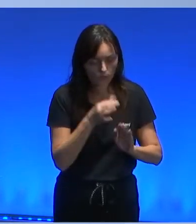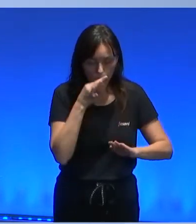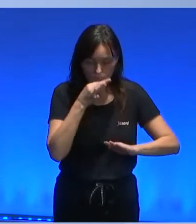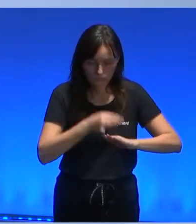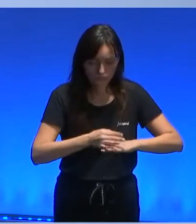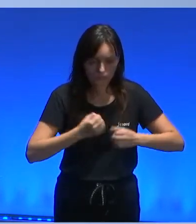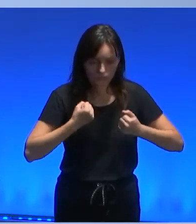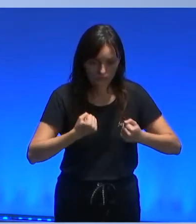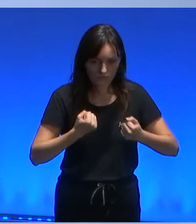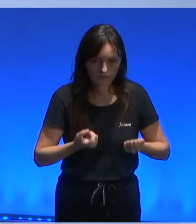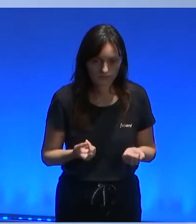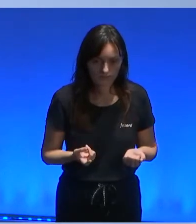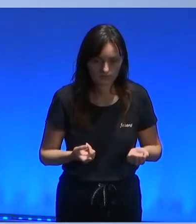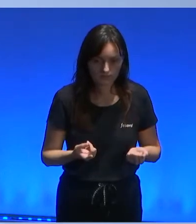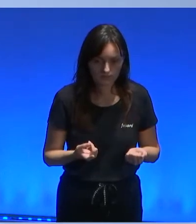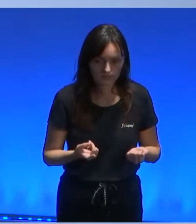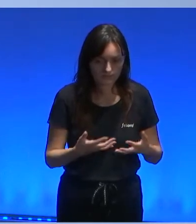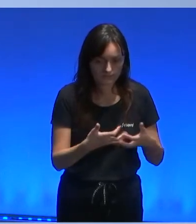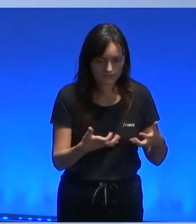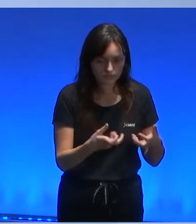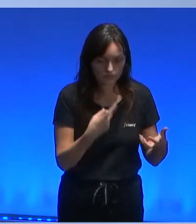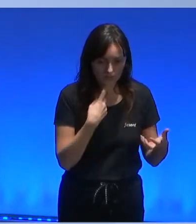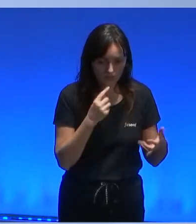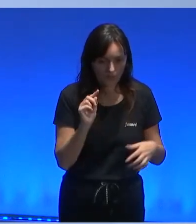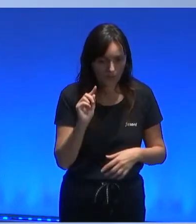dice, cuando yo lo leí la primera vez,